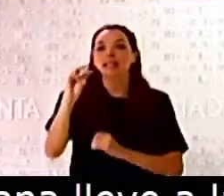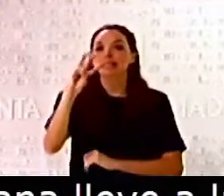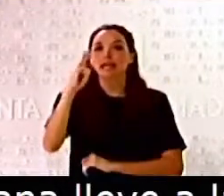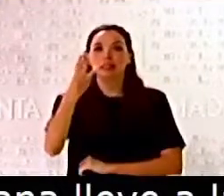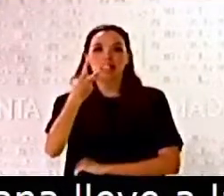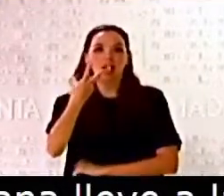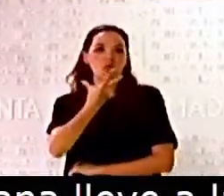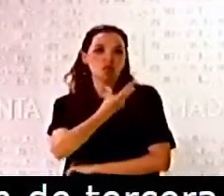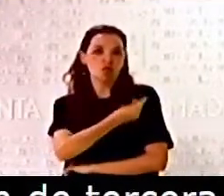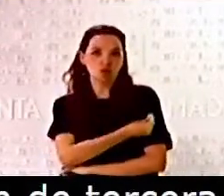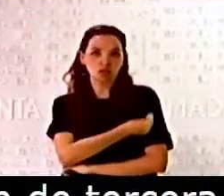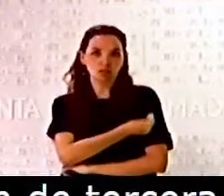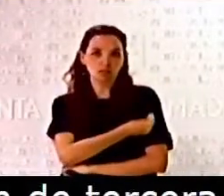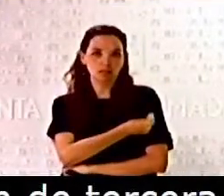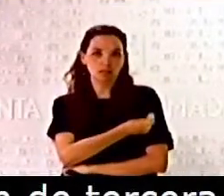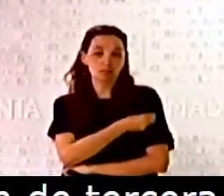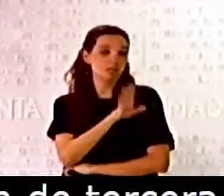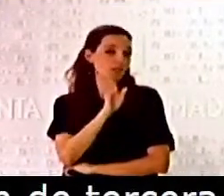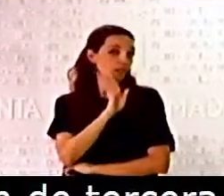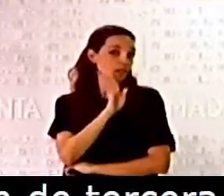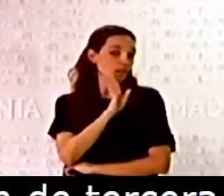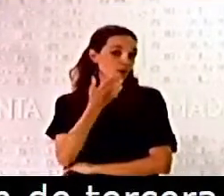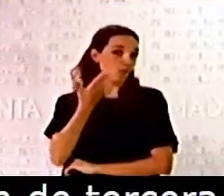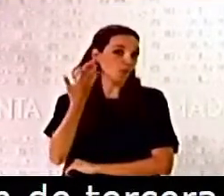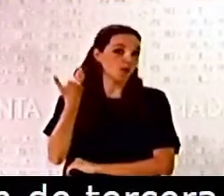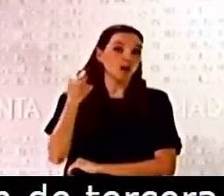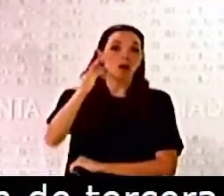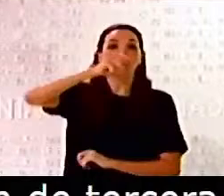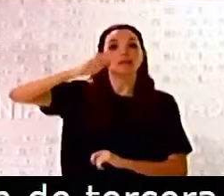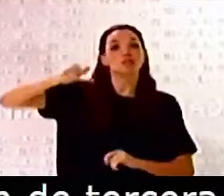que estaban incluidos dentro del grupo 7.